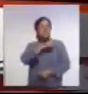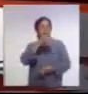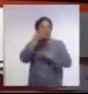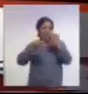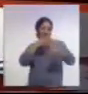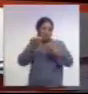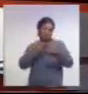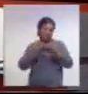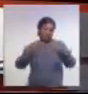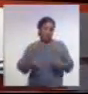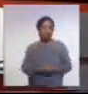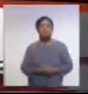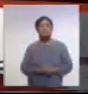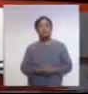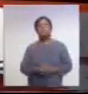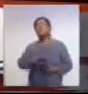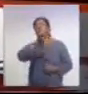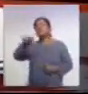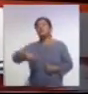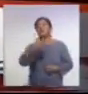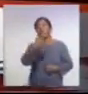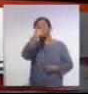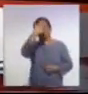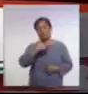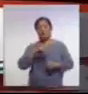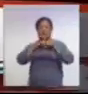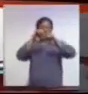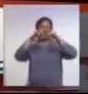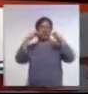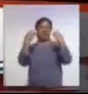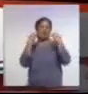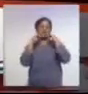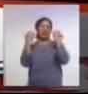en Ahora Noticias Express y ya para las 8 de la noche todo el equipo